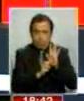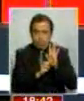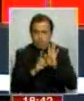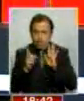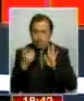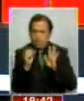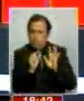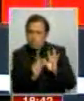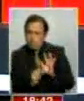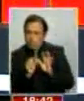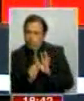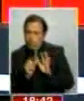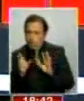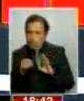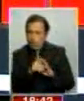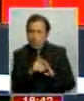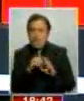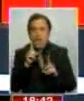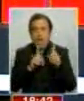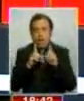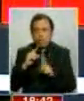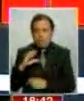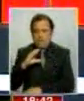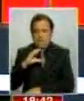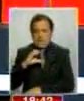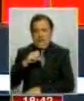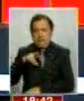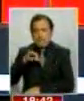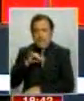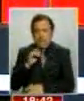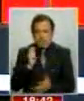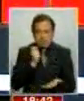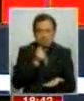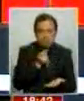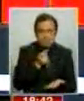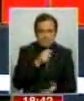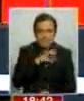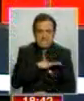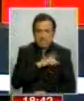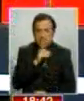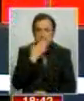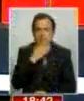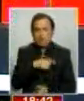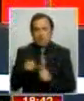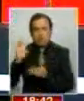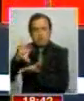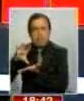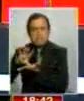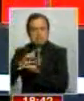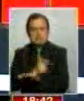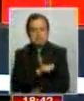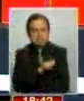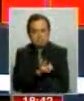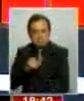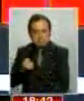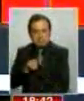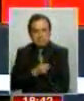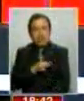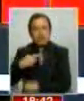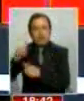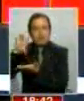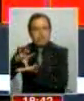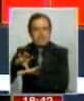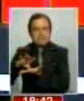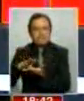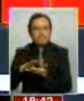rentables hay un riesgo de que los capitales finalmente se vayan al extranjero, capitales que se usan en empresas operativas que se